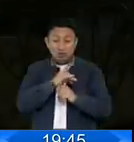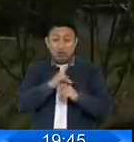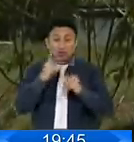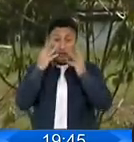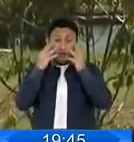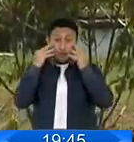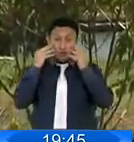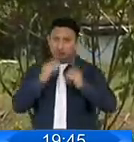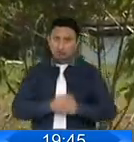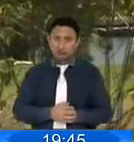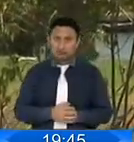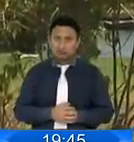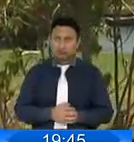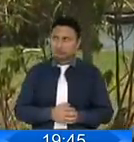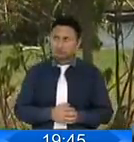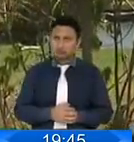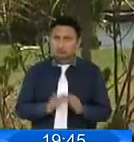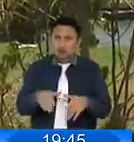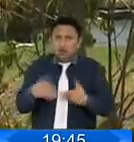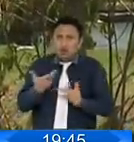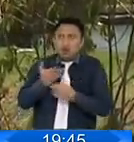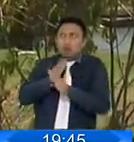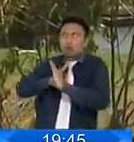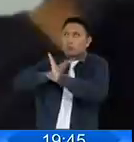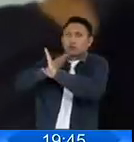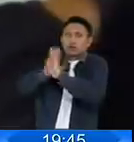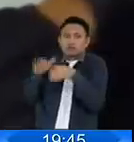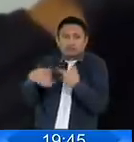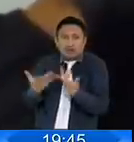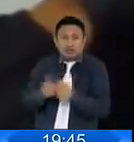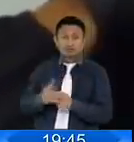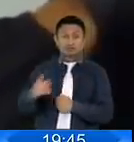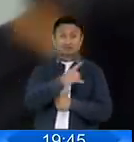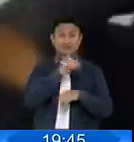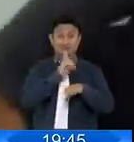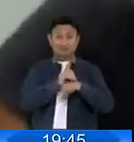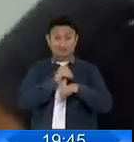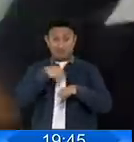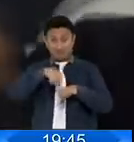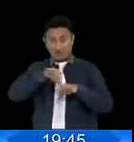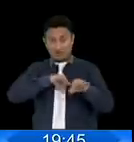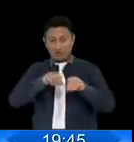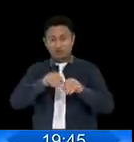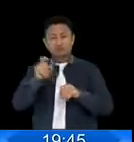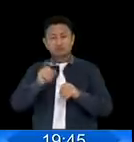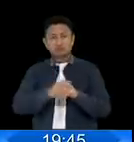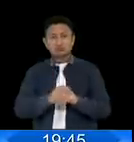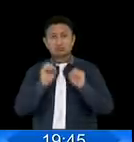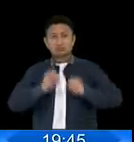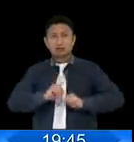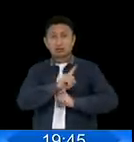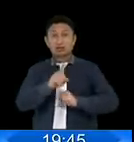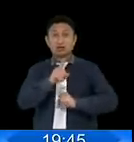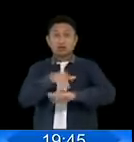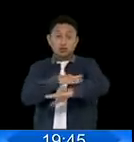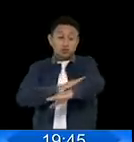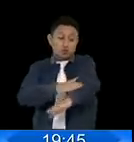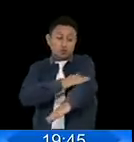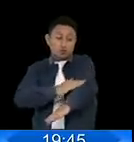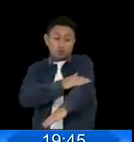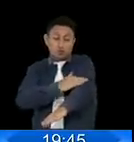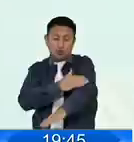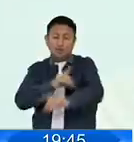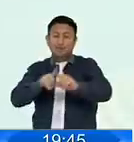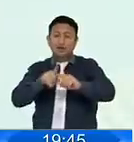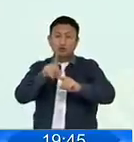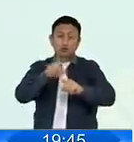Pero ¿cómo protegerse de la radiación solar? El experto señala que es indispensable utilizar un buen protector solar de acuerdo al tipo de piel y al